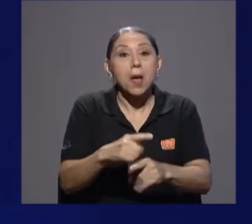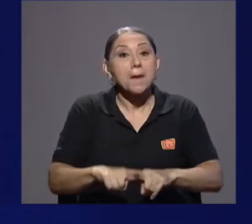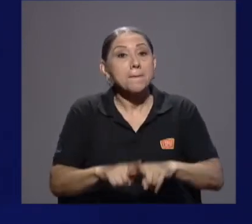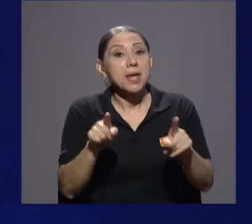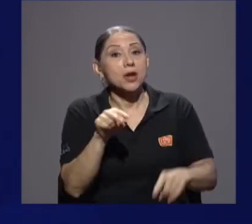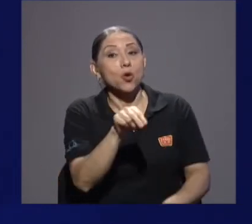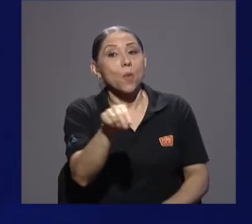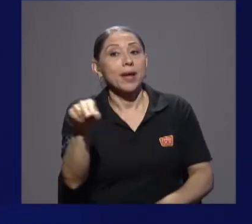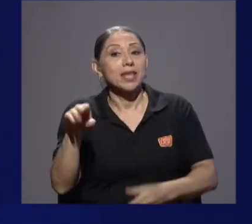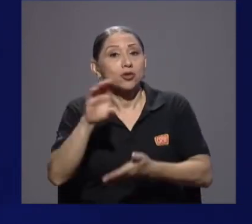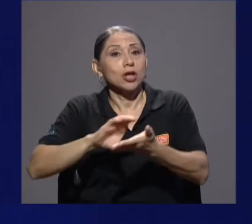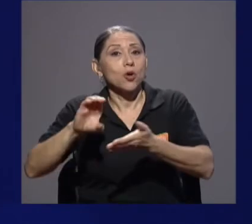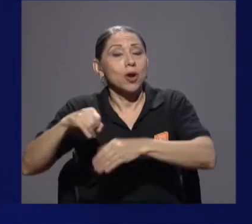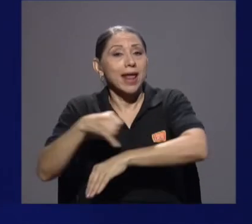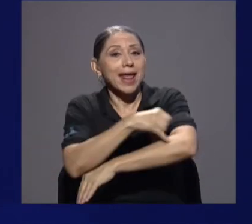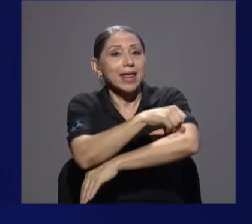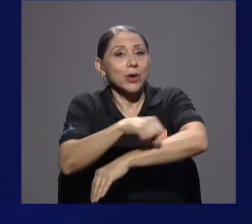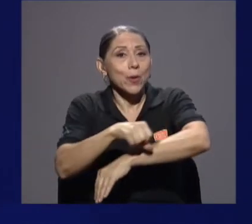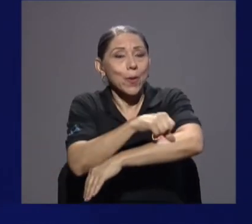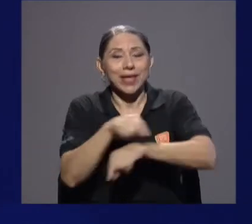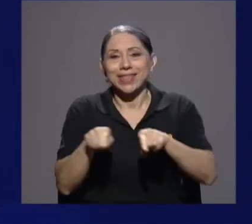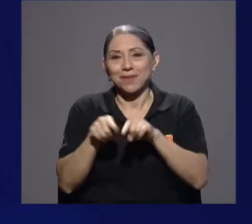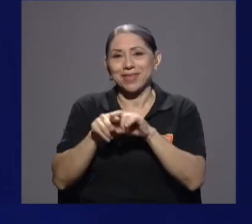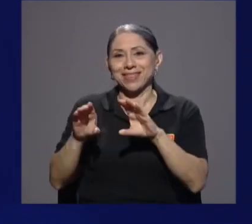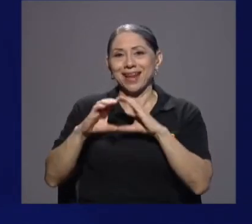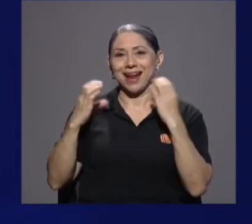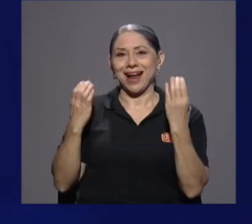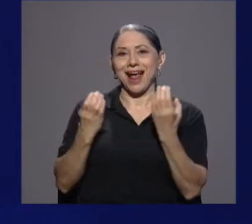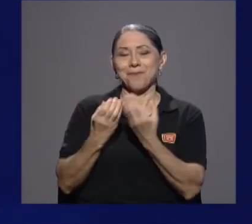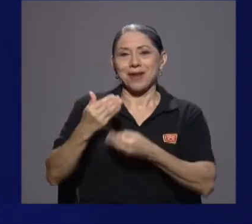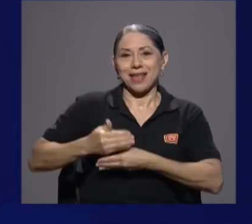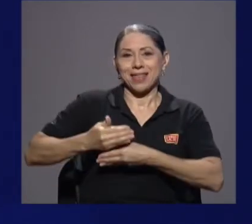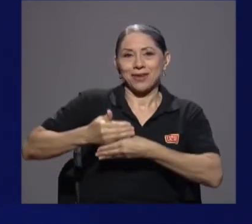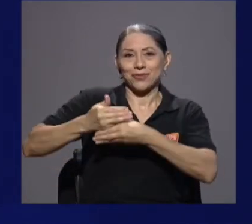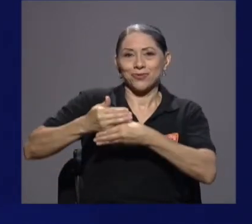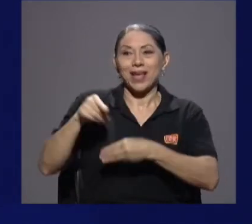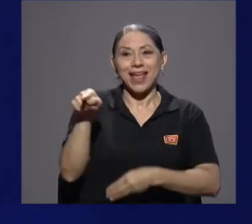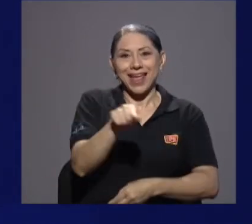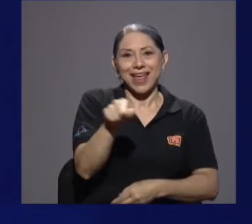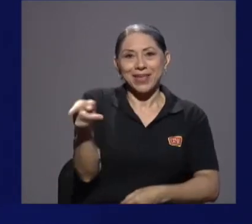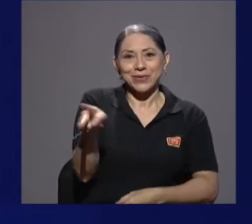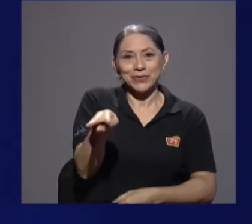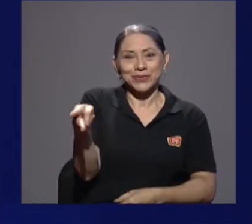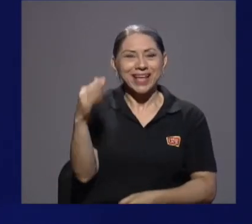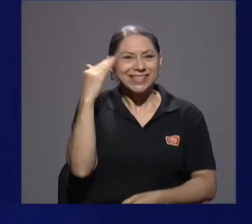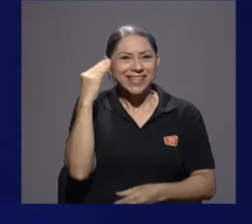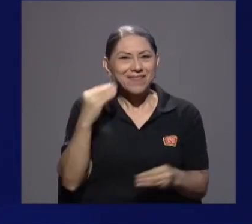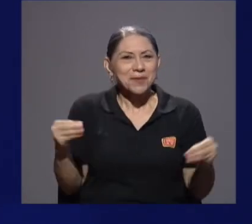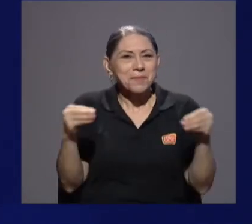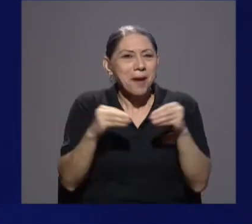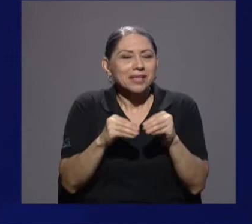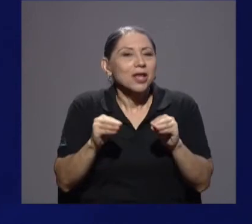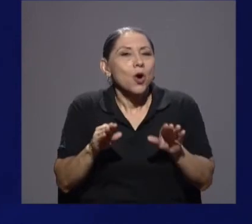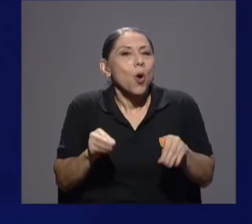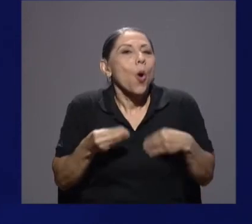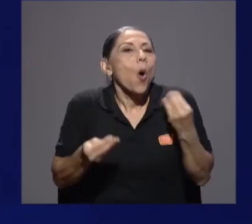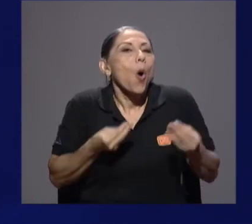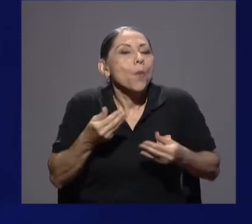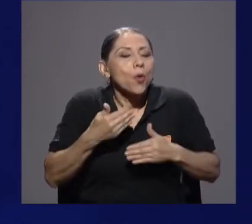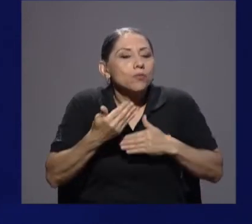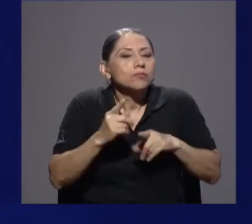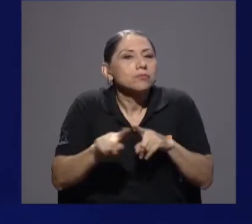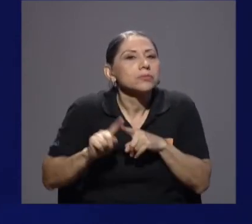del colegio y sobre todo de la Cámara saben más sobre cómo está la tubería de proyectos,